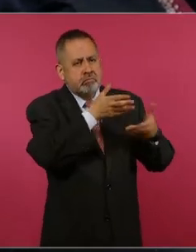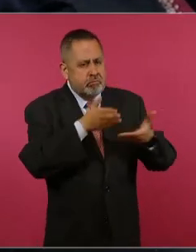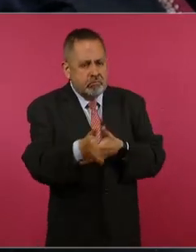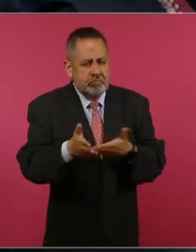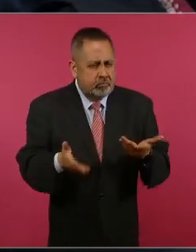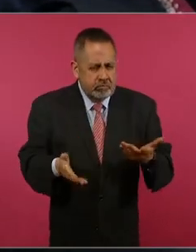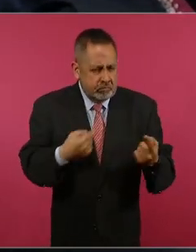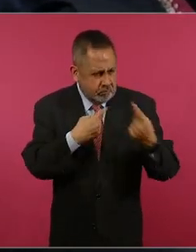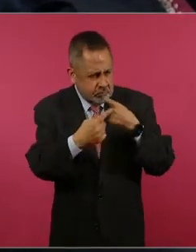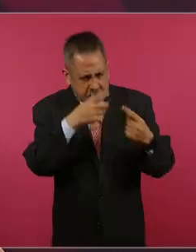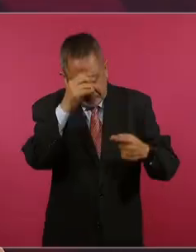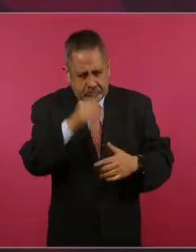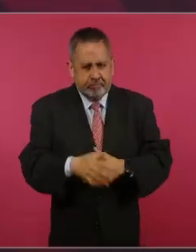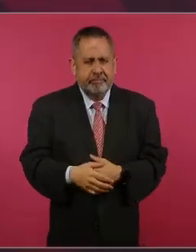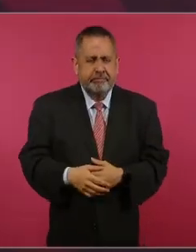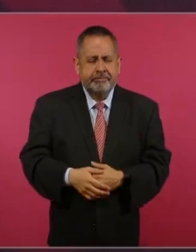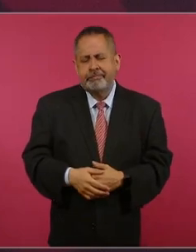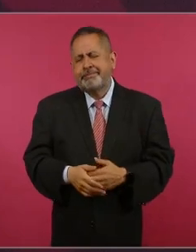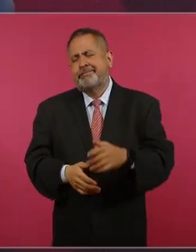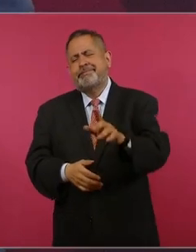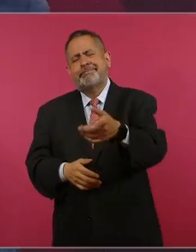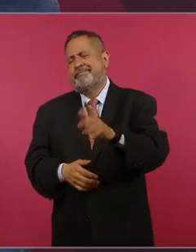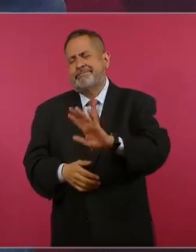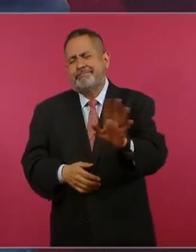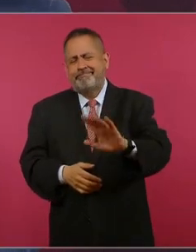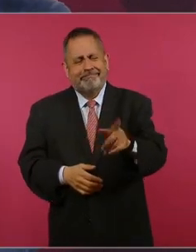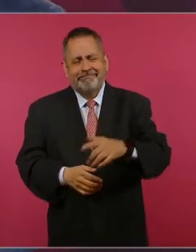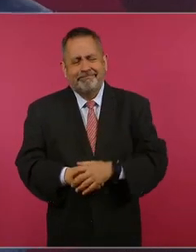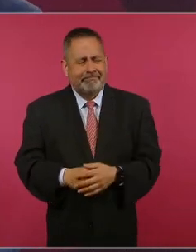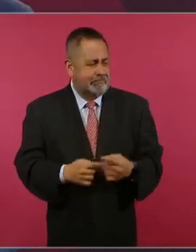menciona? ¿Se han comunicado con ellos? No, es que ellos lo hacen